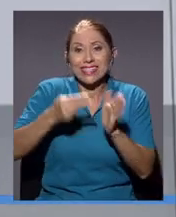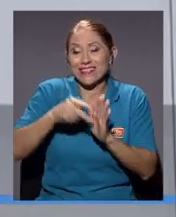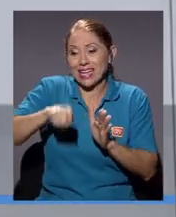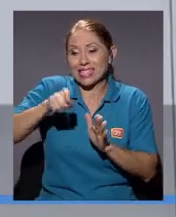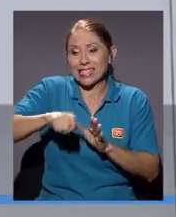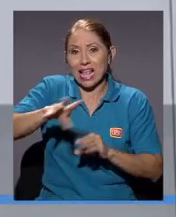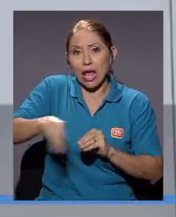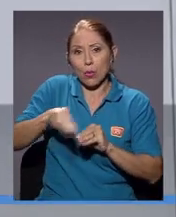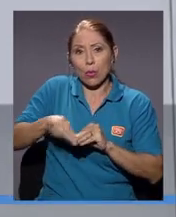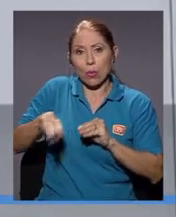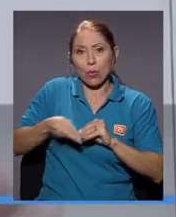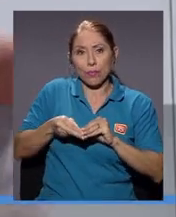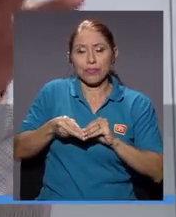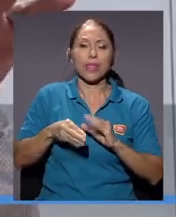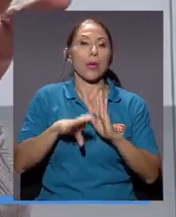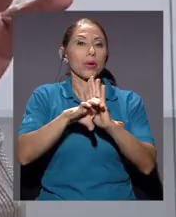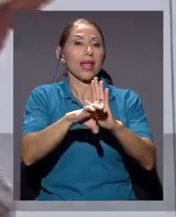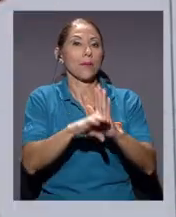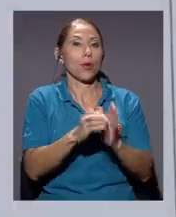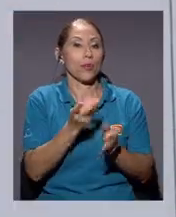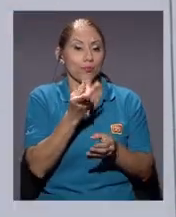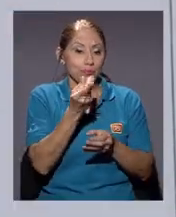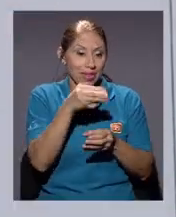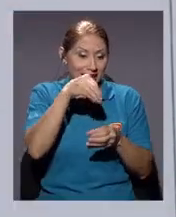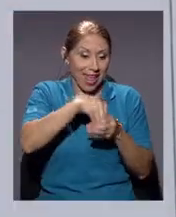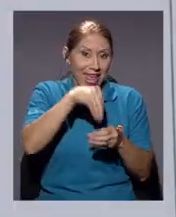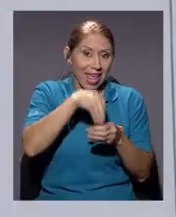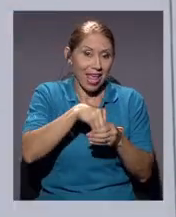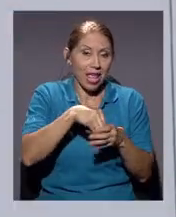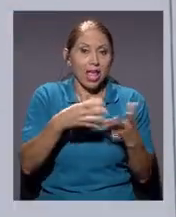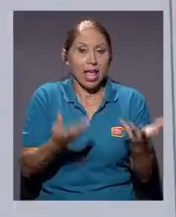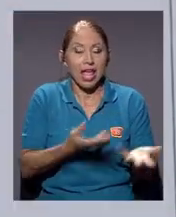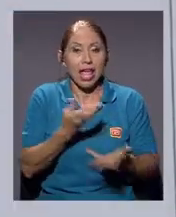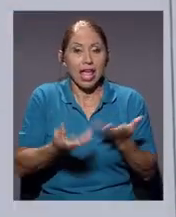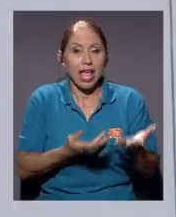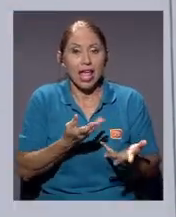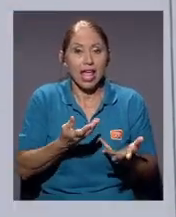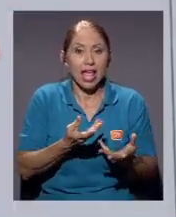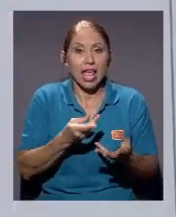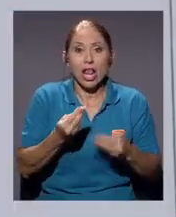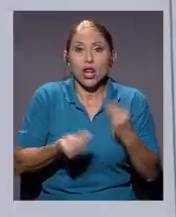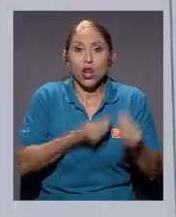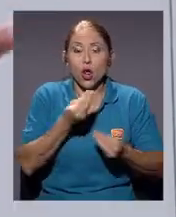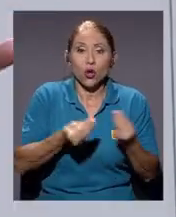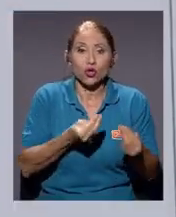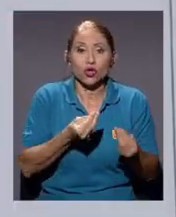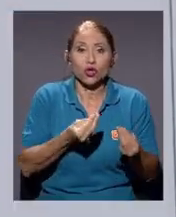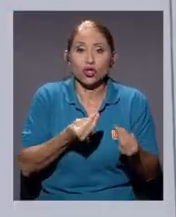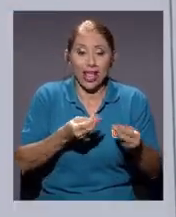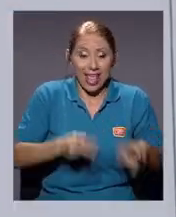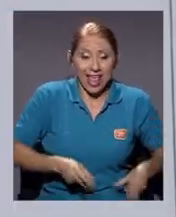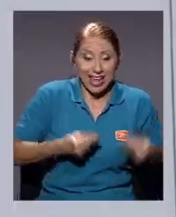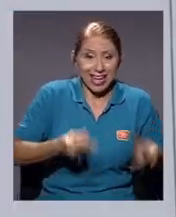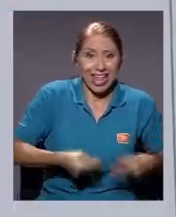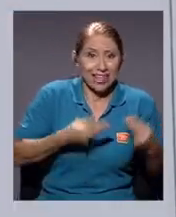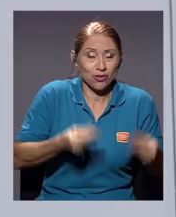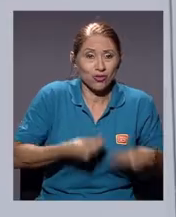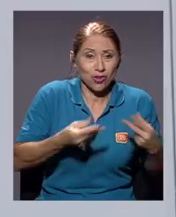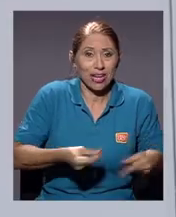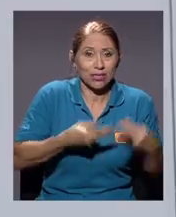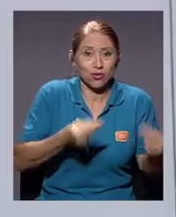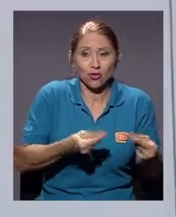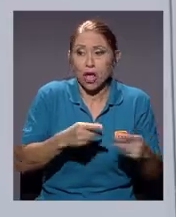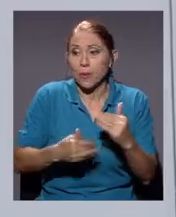entonces por un lado tenemos que los ingresos están creciendo de conformidad al sistema productivo por un lado y segundo cada vez se